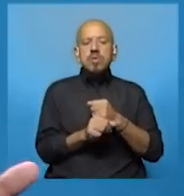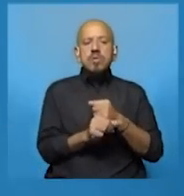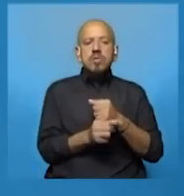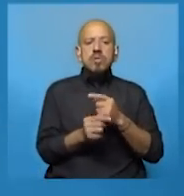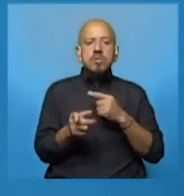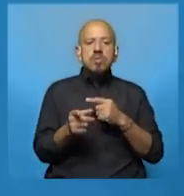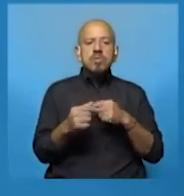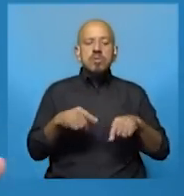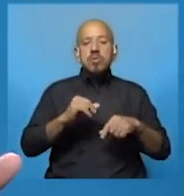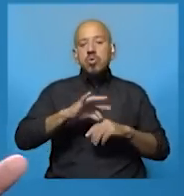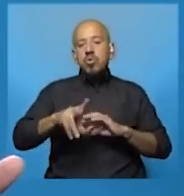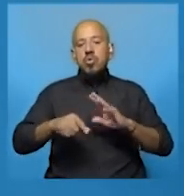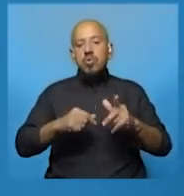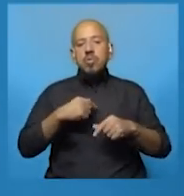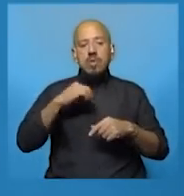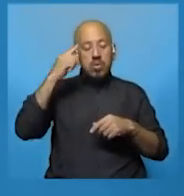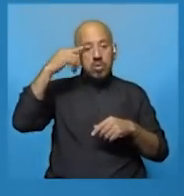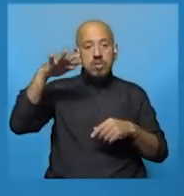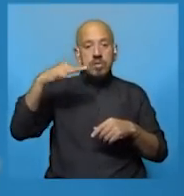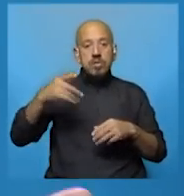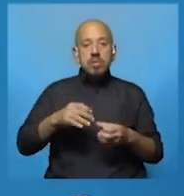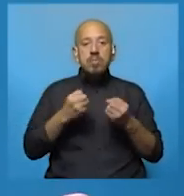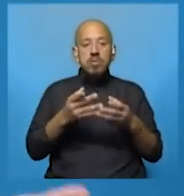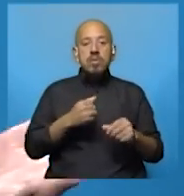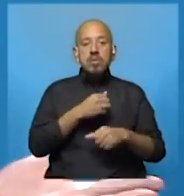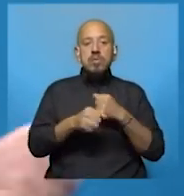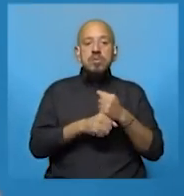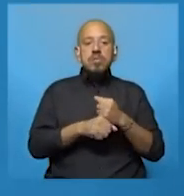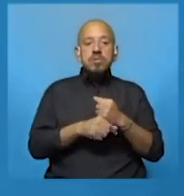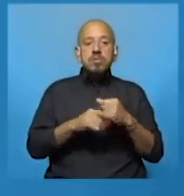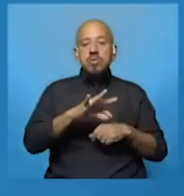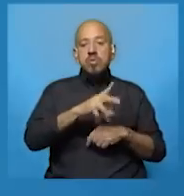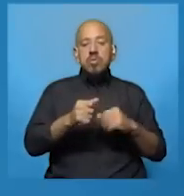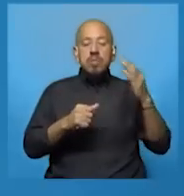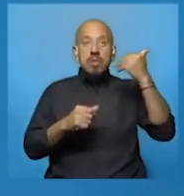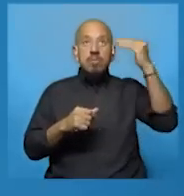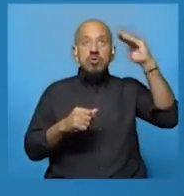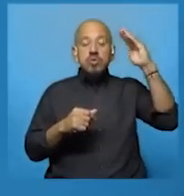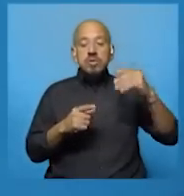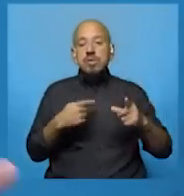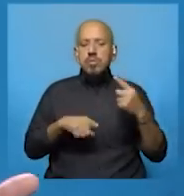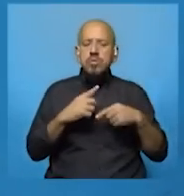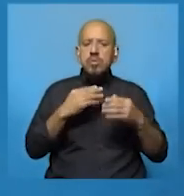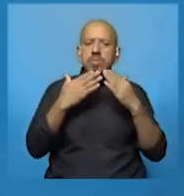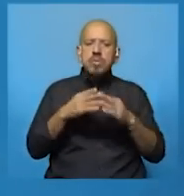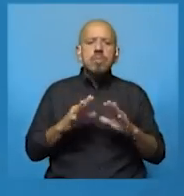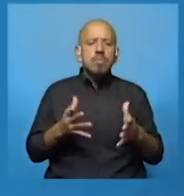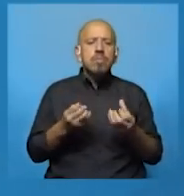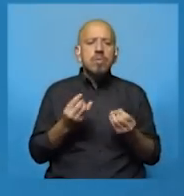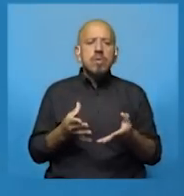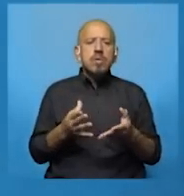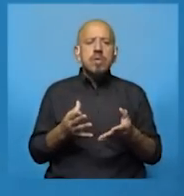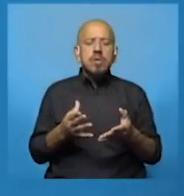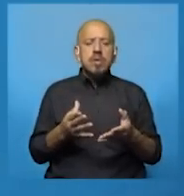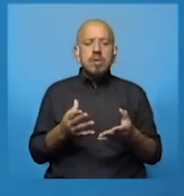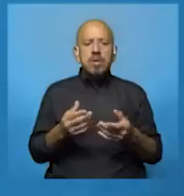años que tiene la rapiñas para adolescentes y porque la cantidad de años que tiene la herramienta por ejemplo para adultos o sea todo ese tipo de preguntas En qué se basa porque no es que